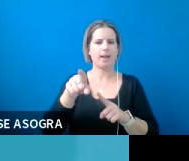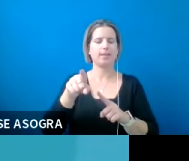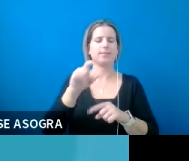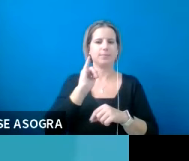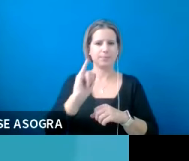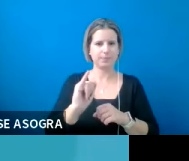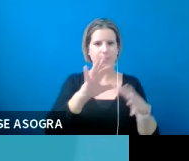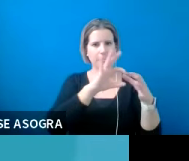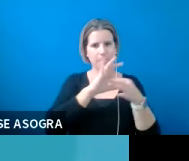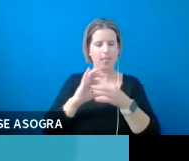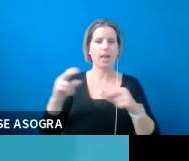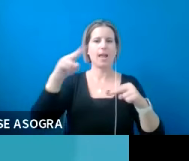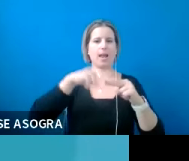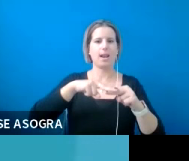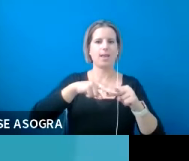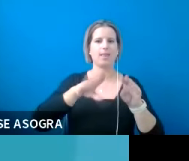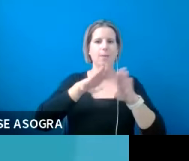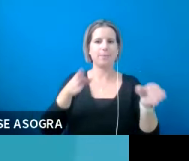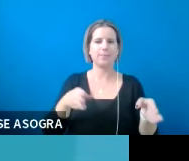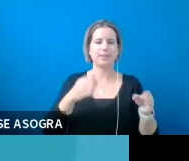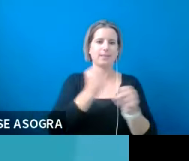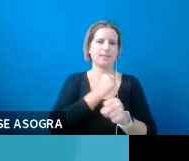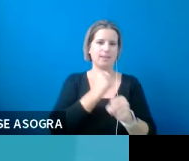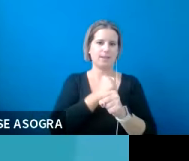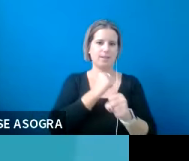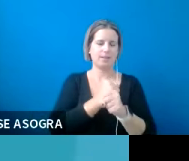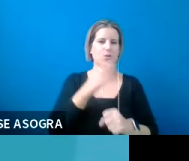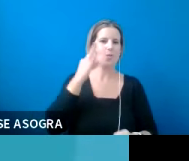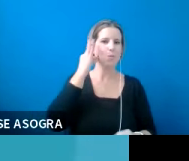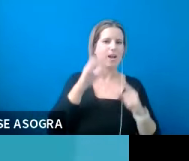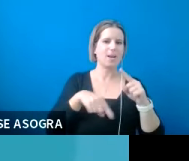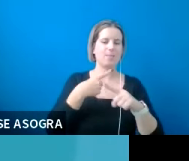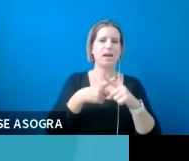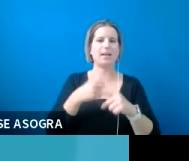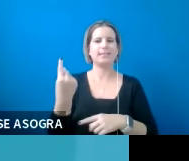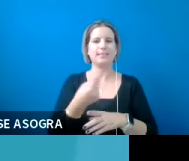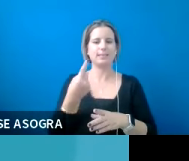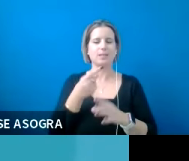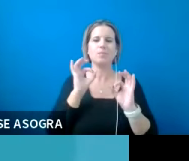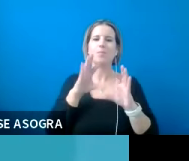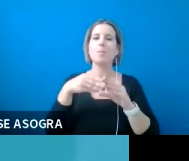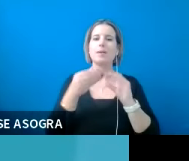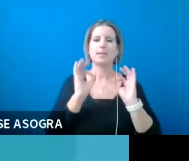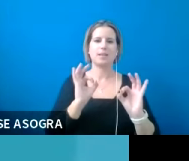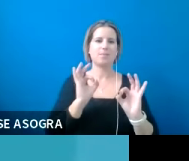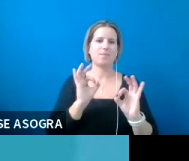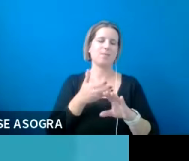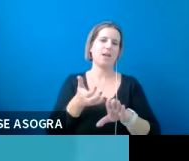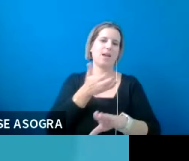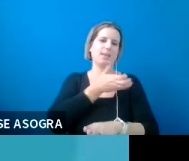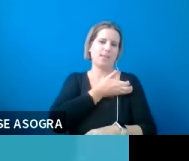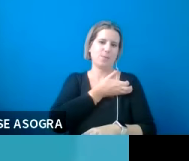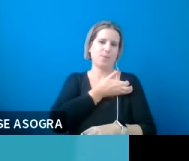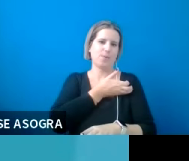el enlace de la mesa de trabajo de mujeres ITEA donde podéis encontrar materiales específicos para la anticipación